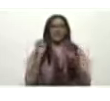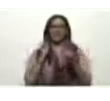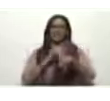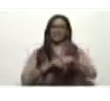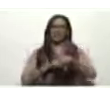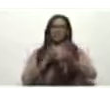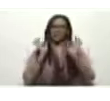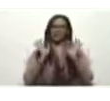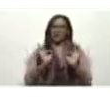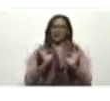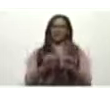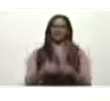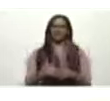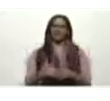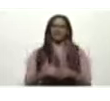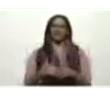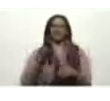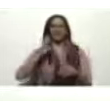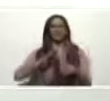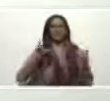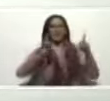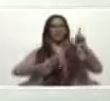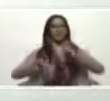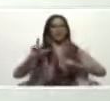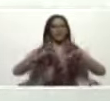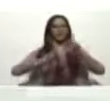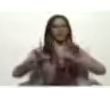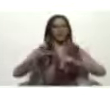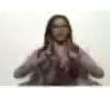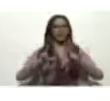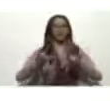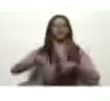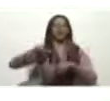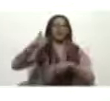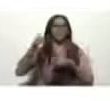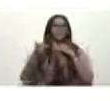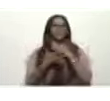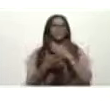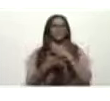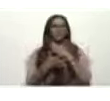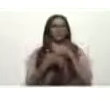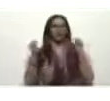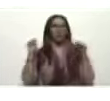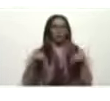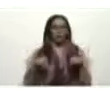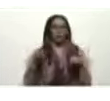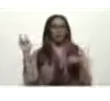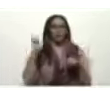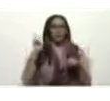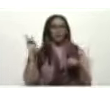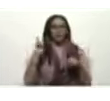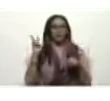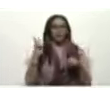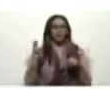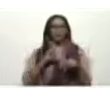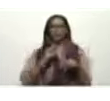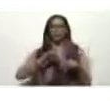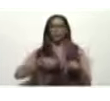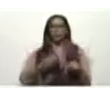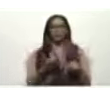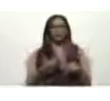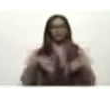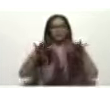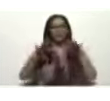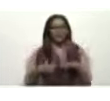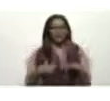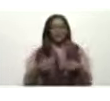real. Están en el laboratorio con la máxima tecnología. Hoy por hoy en Venezuela no pudieron